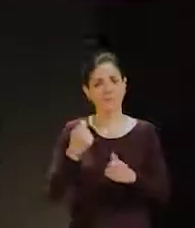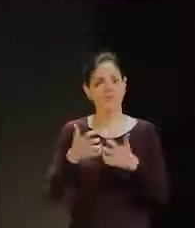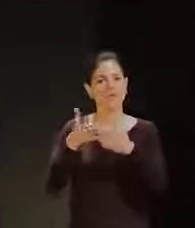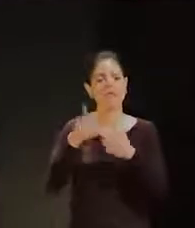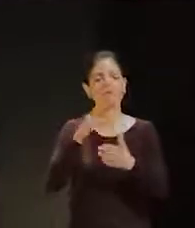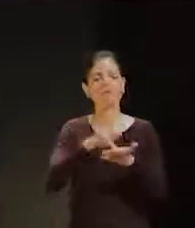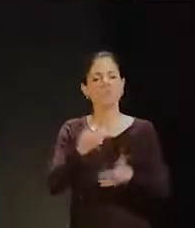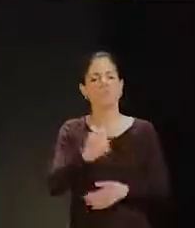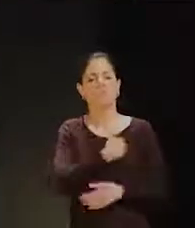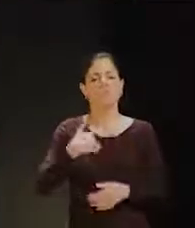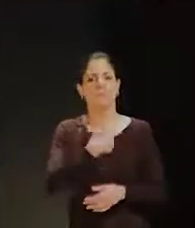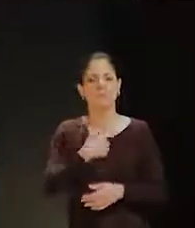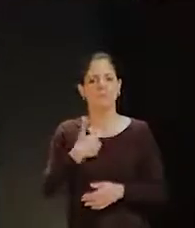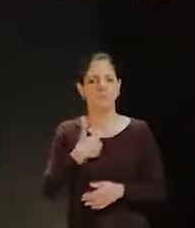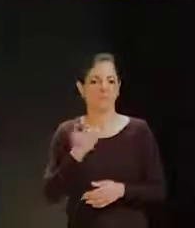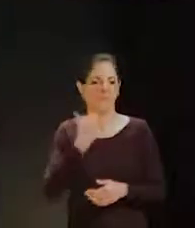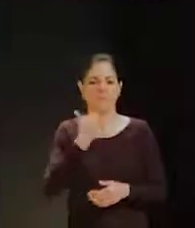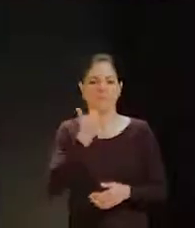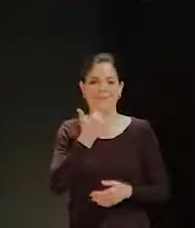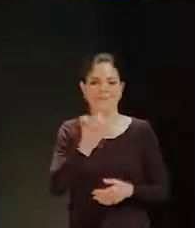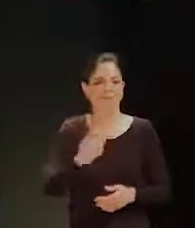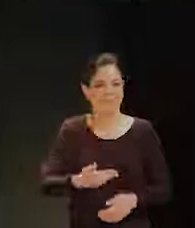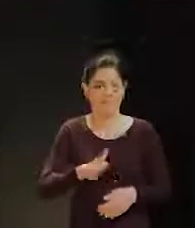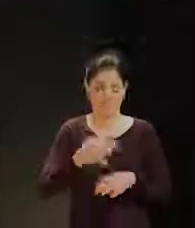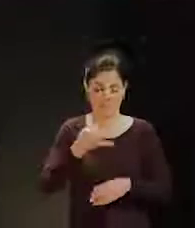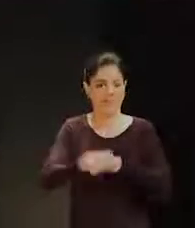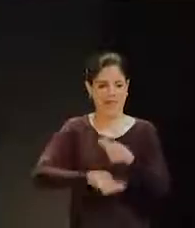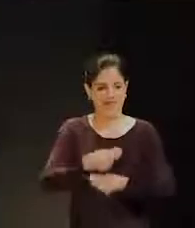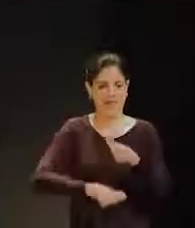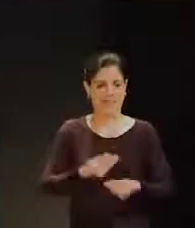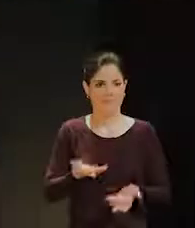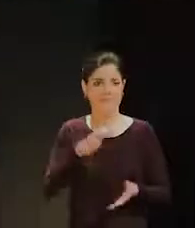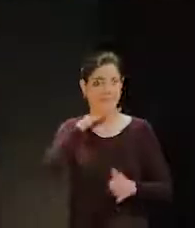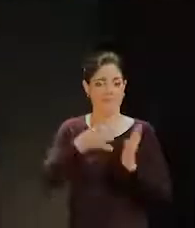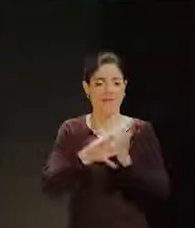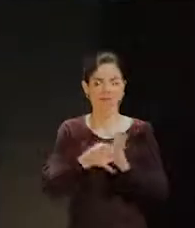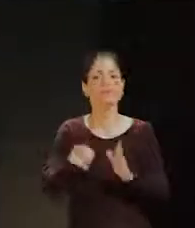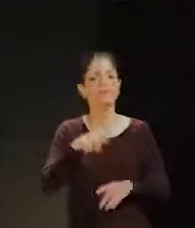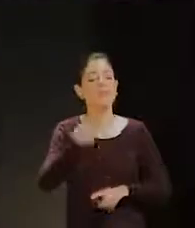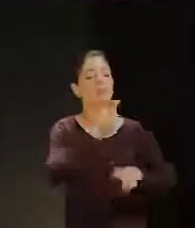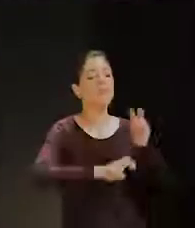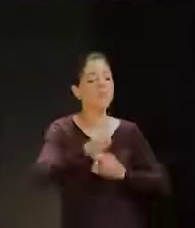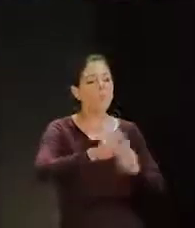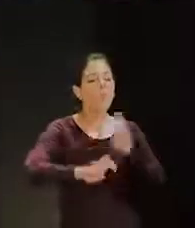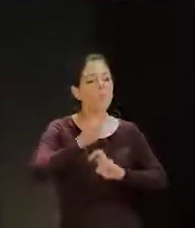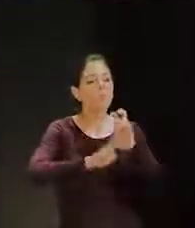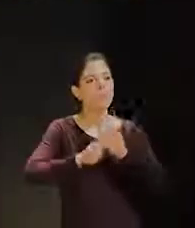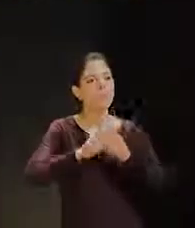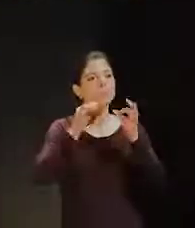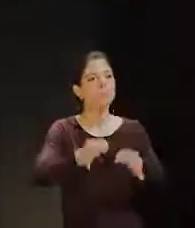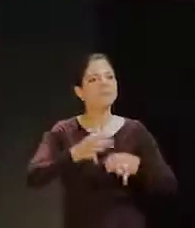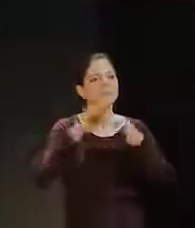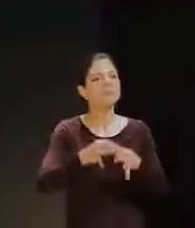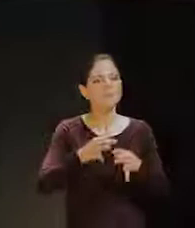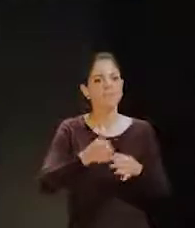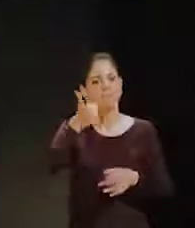un papel, aunque sea basura, pero hay que hacerlo para transformar la realidad. Y buscar siempre a los que